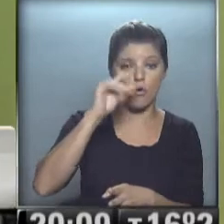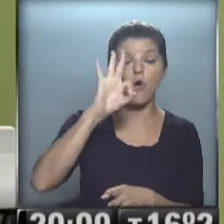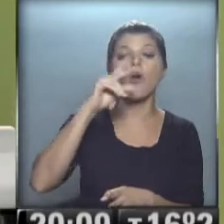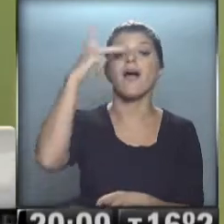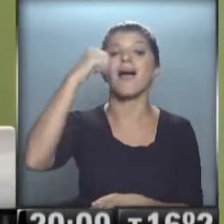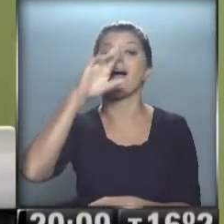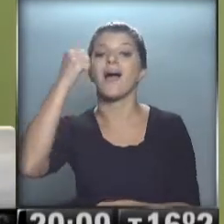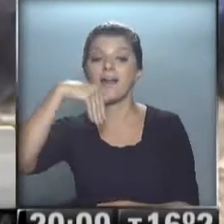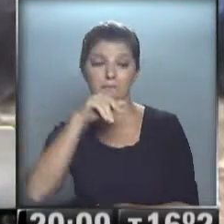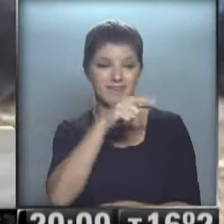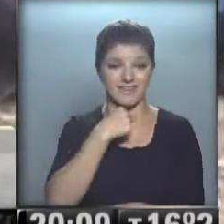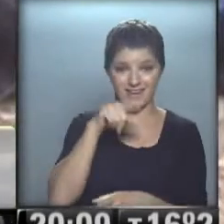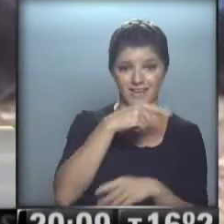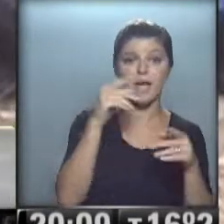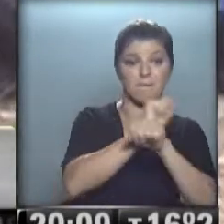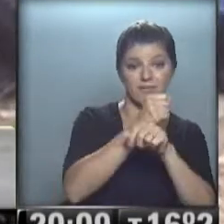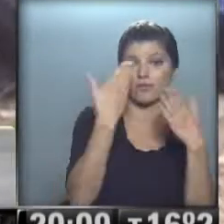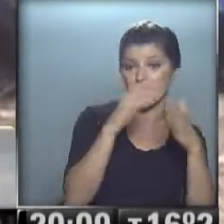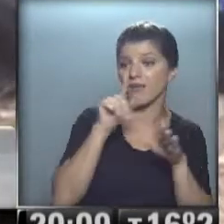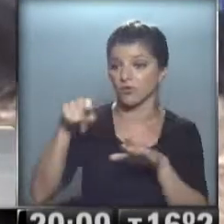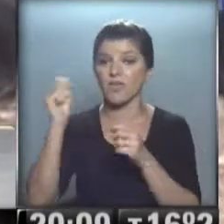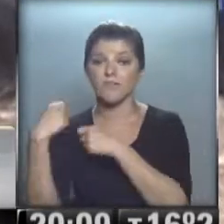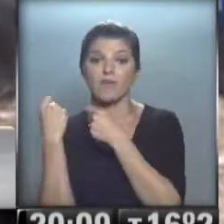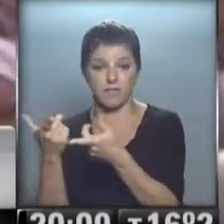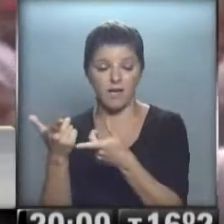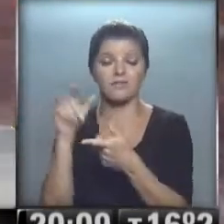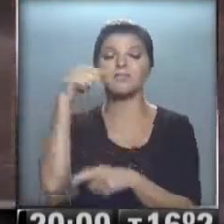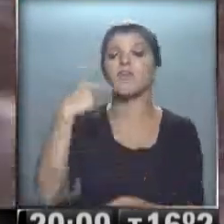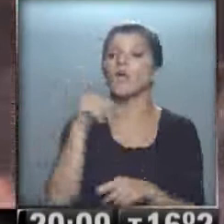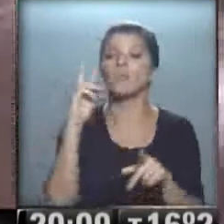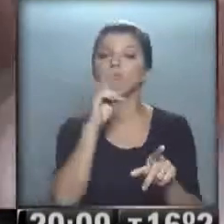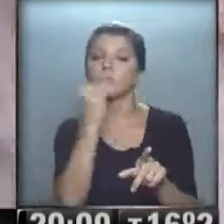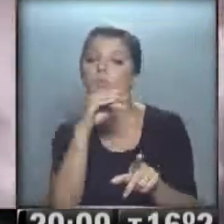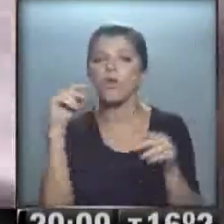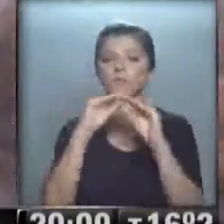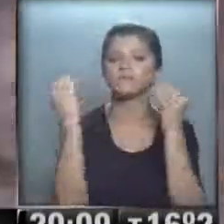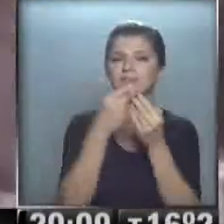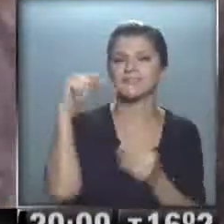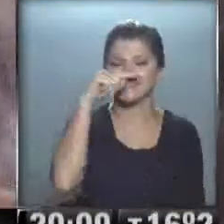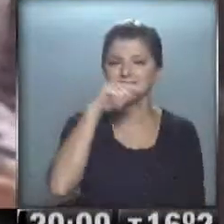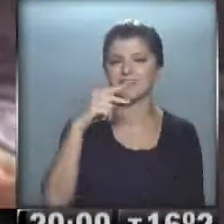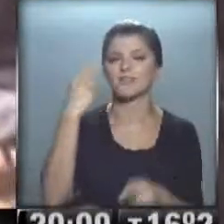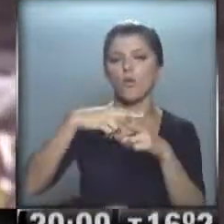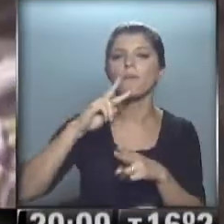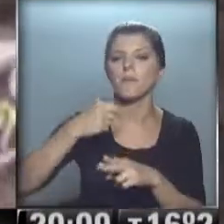liberación de presos a cambio de las jóvenes. En un video, identificaron a 77 de las chicas secuestradas.